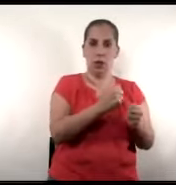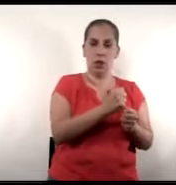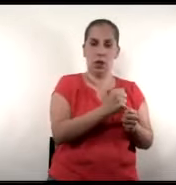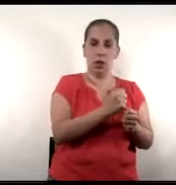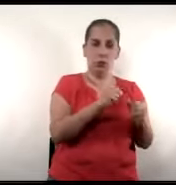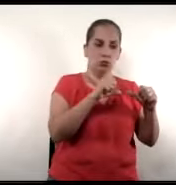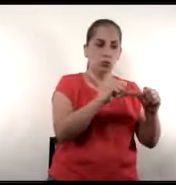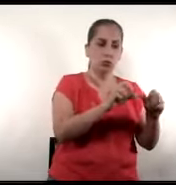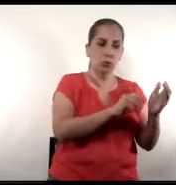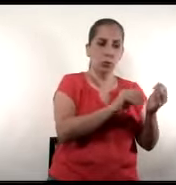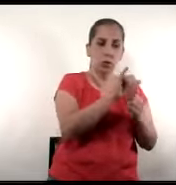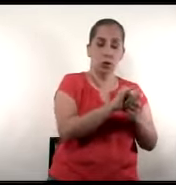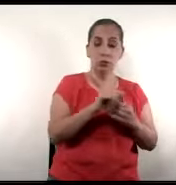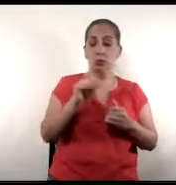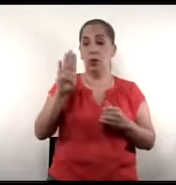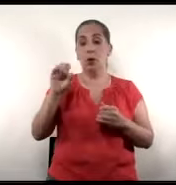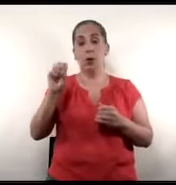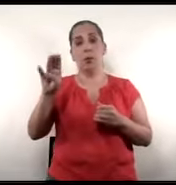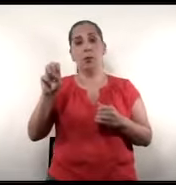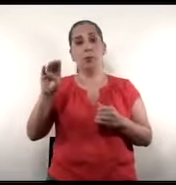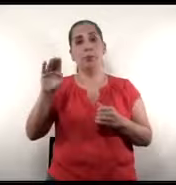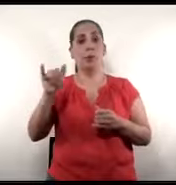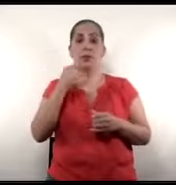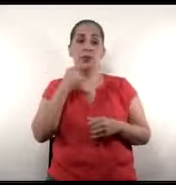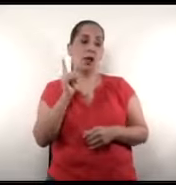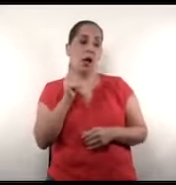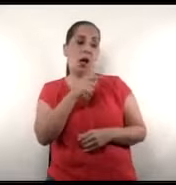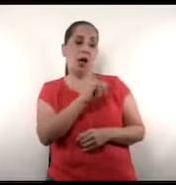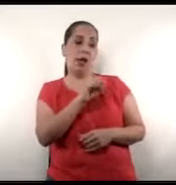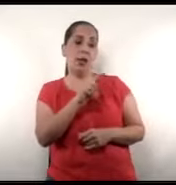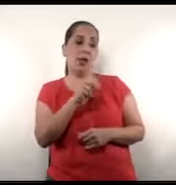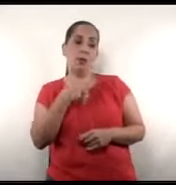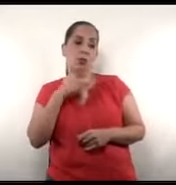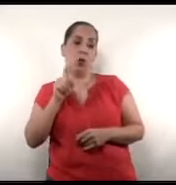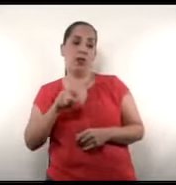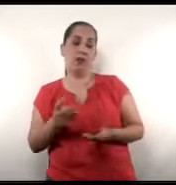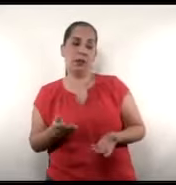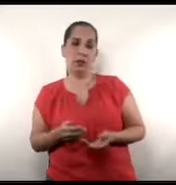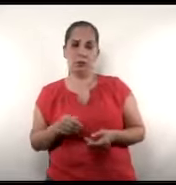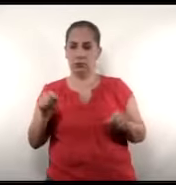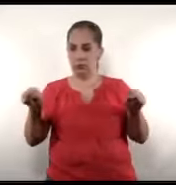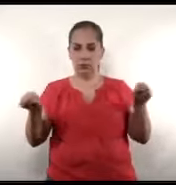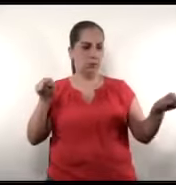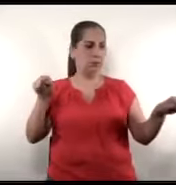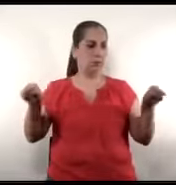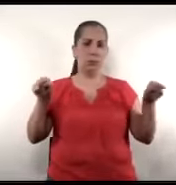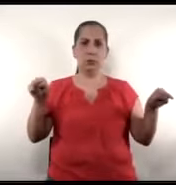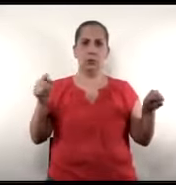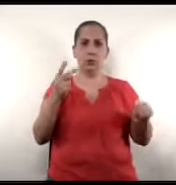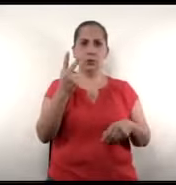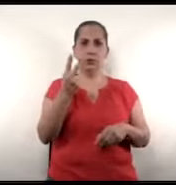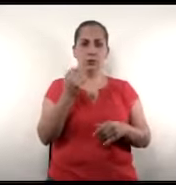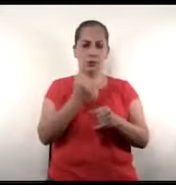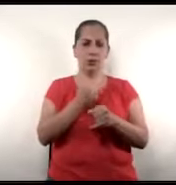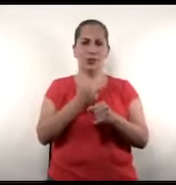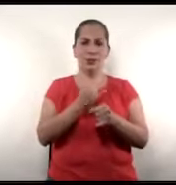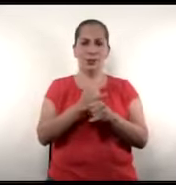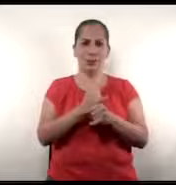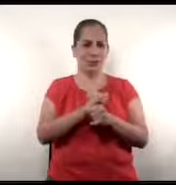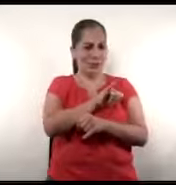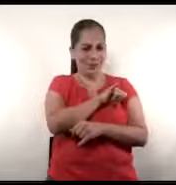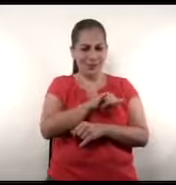el Bambi tiene una interpretación de que el IMBU no debería de hacerlo. Estamos hablando de dos instituciones del mismo